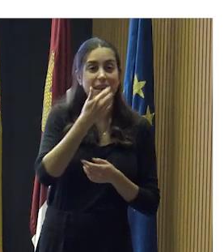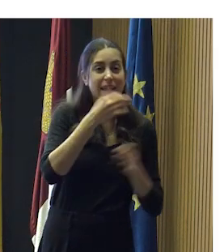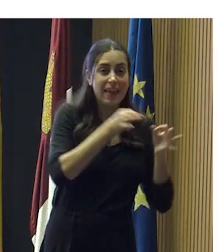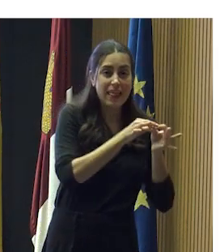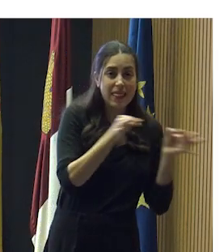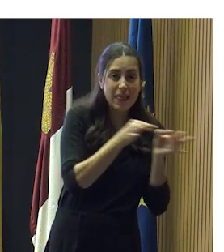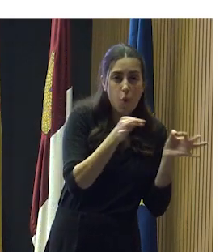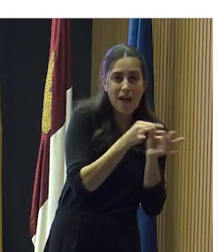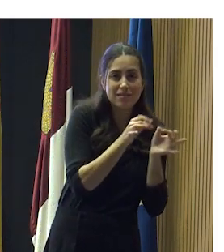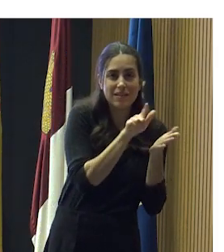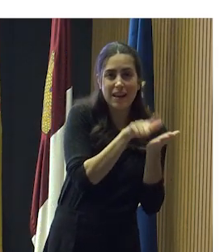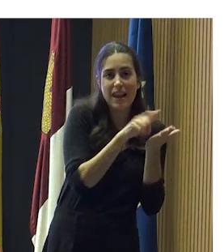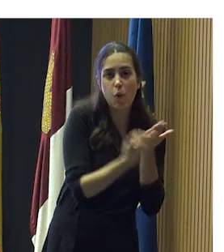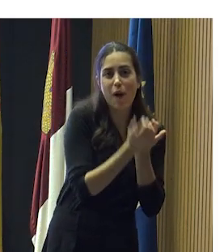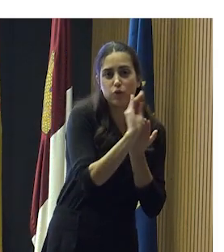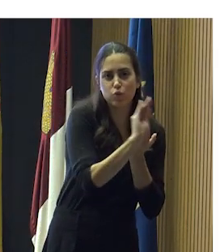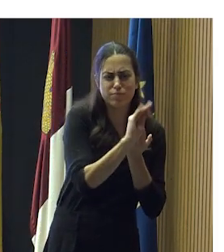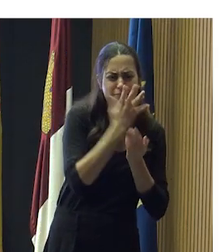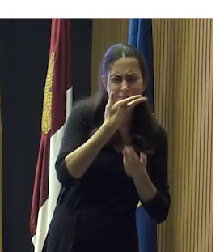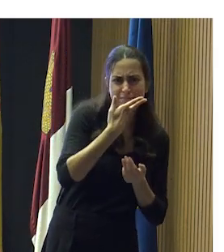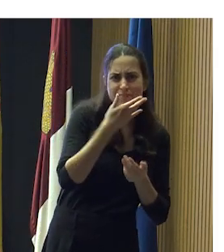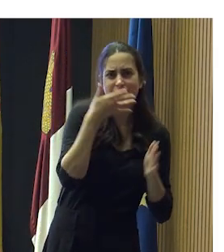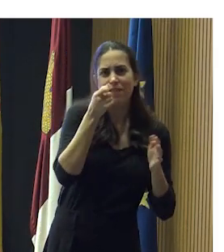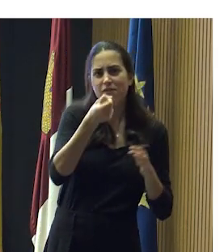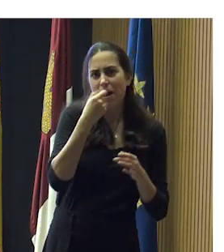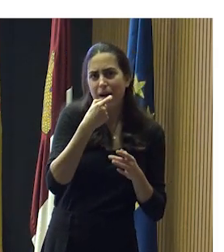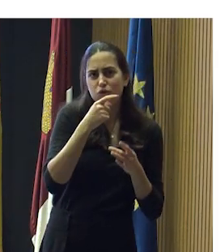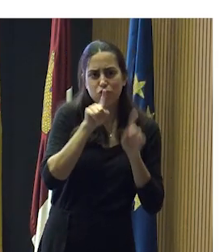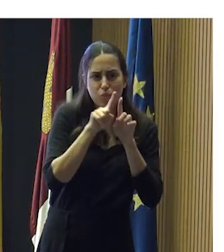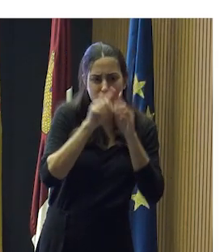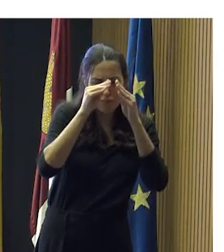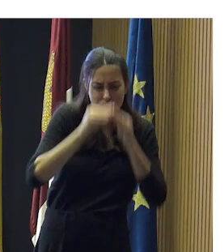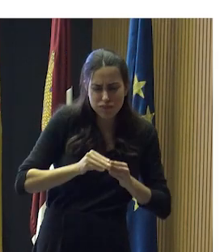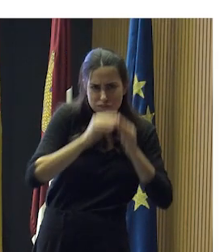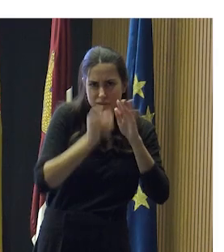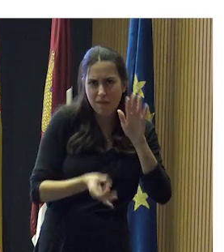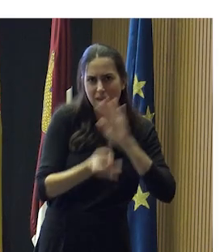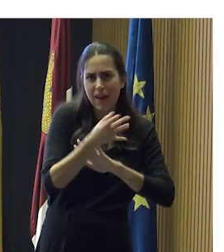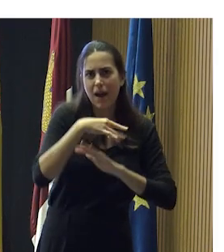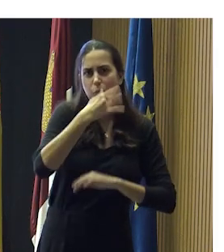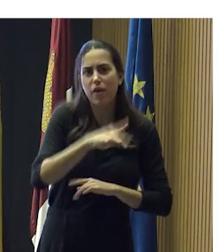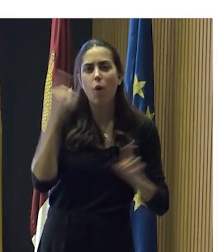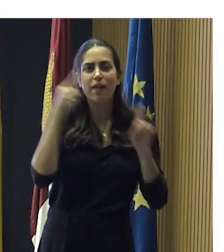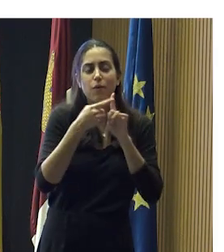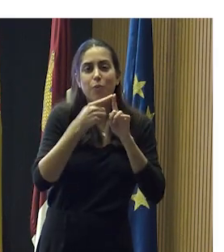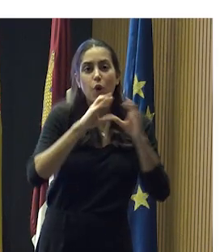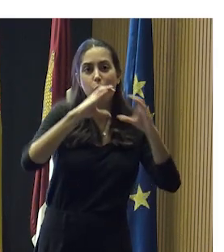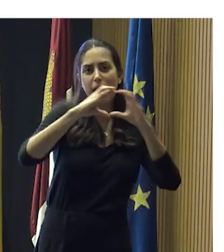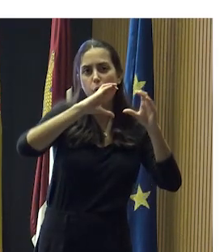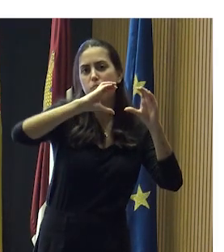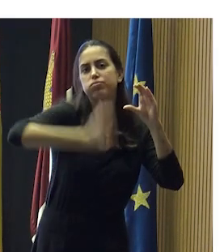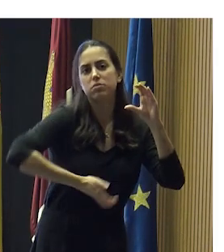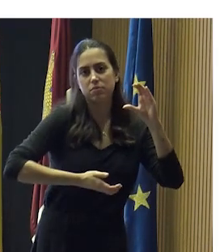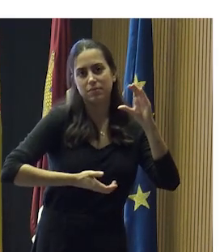para comunicarse, podríamos diseñar fármacos que rompieran esa comunicación y, por lo tanto, aislásemos a las células tumorales,